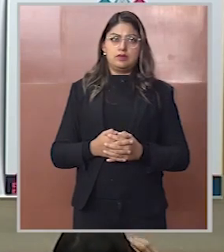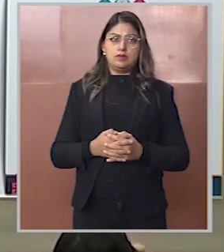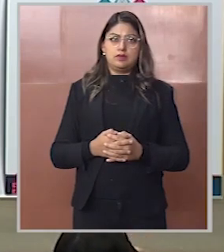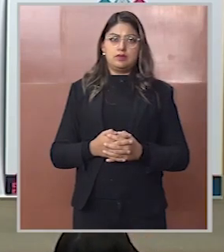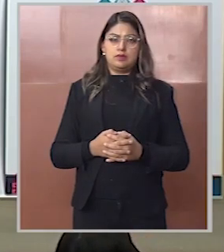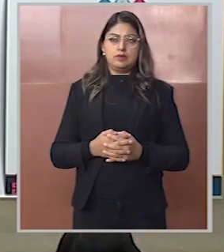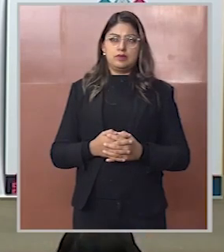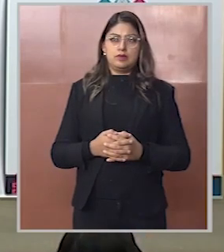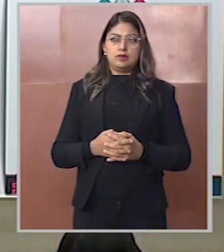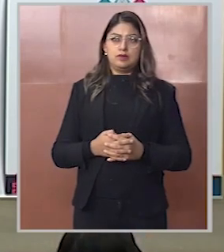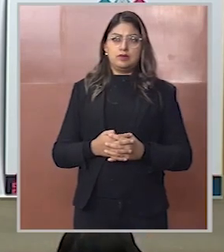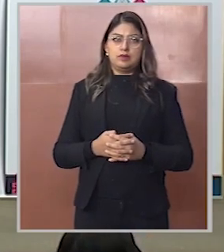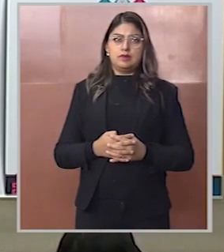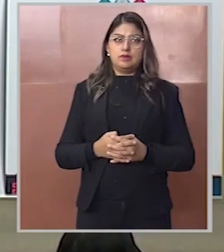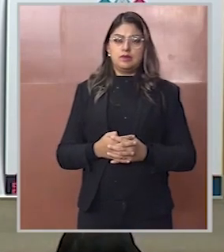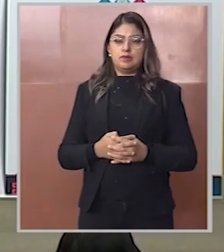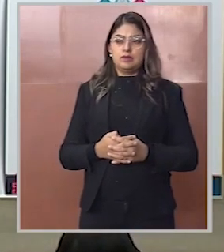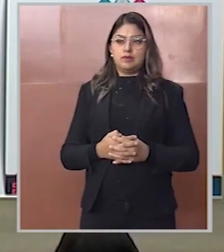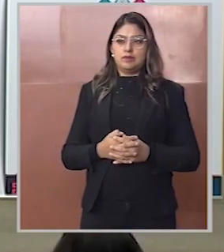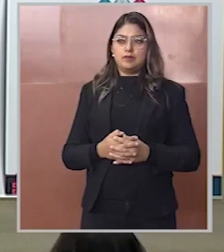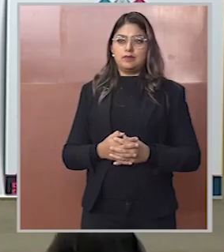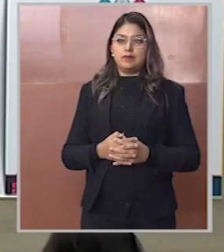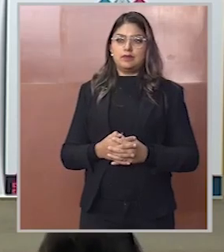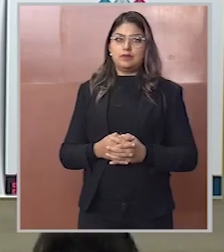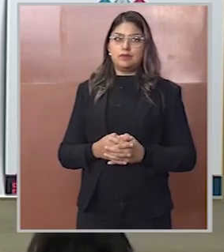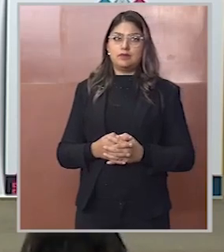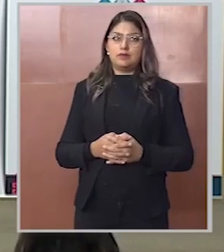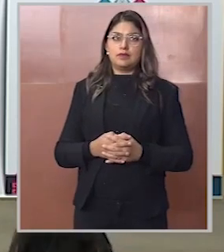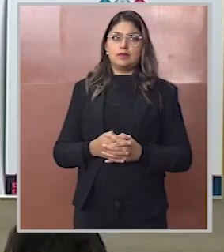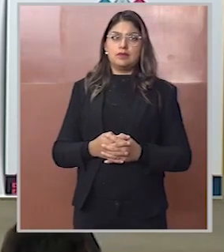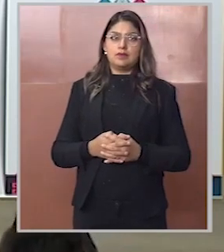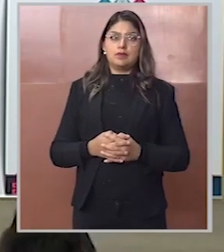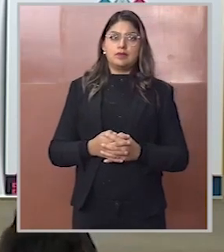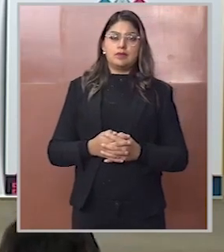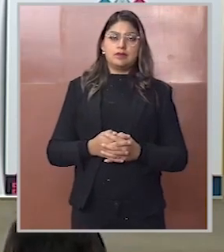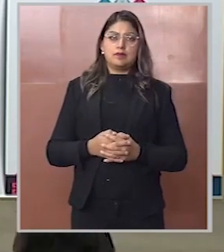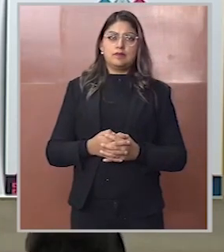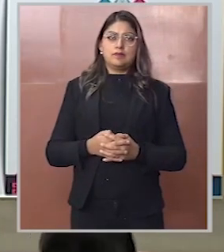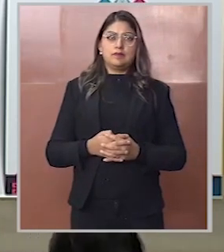Federal intern consejo de la judicatura